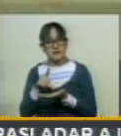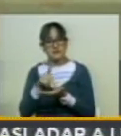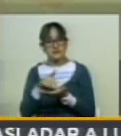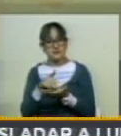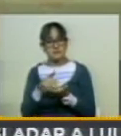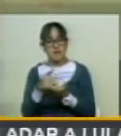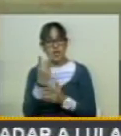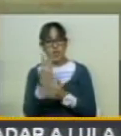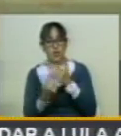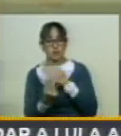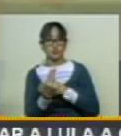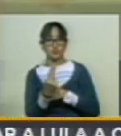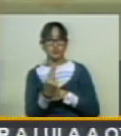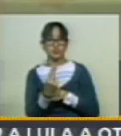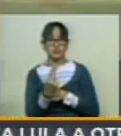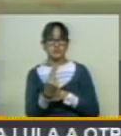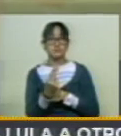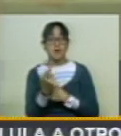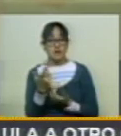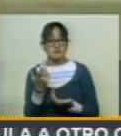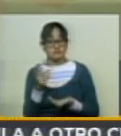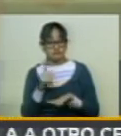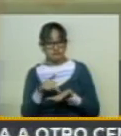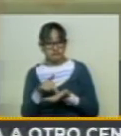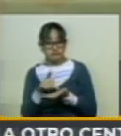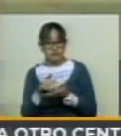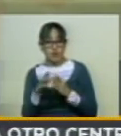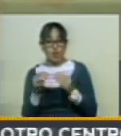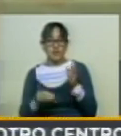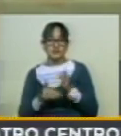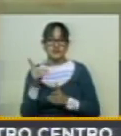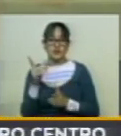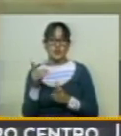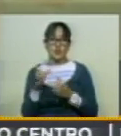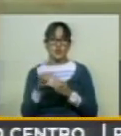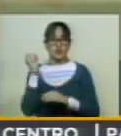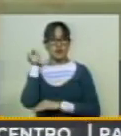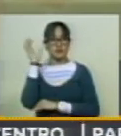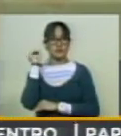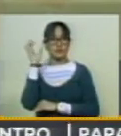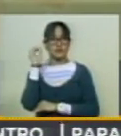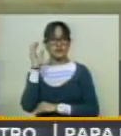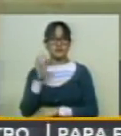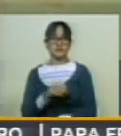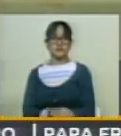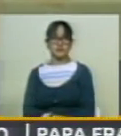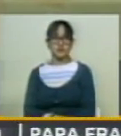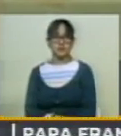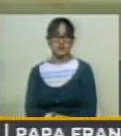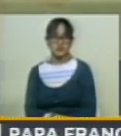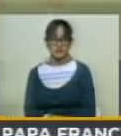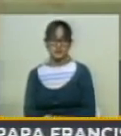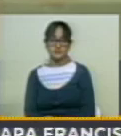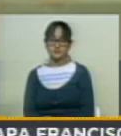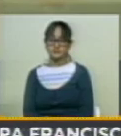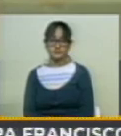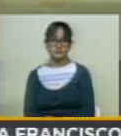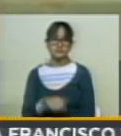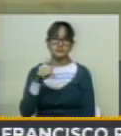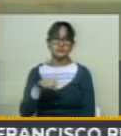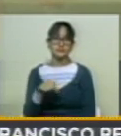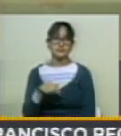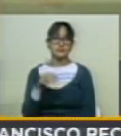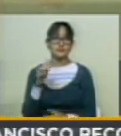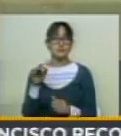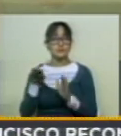dupla para estar presentes en todo el desarrollo de la contienda electoral. Hoy en el programa A Tiempo